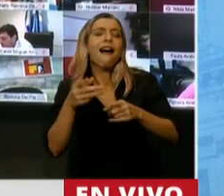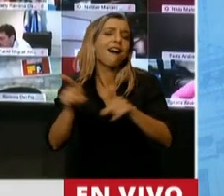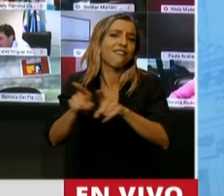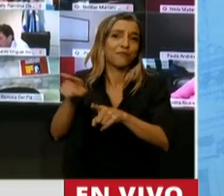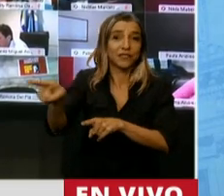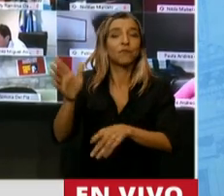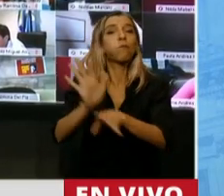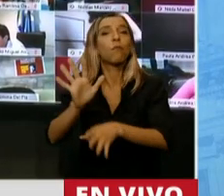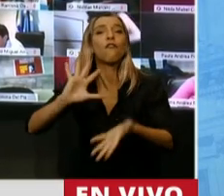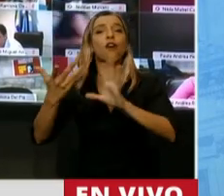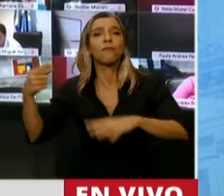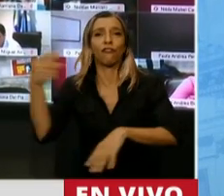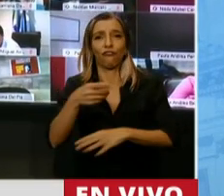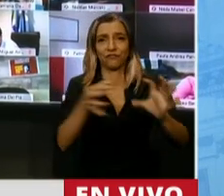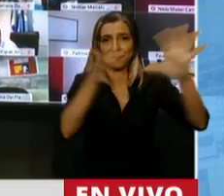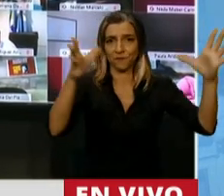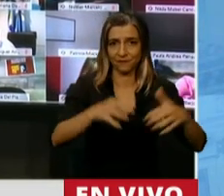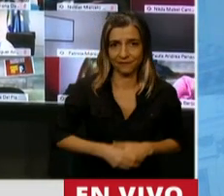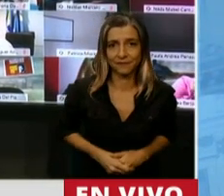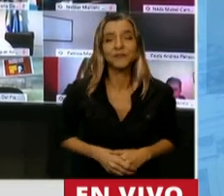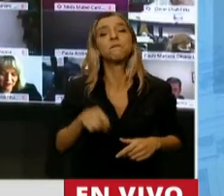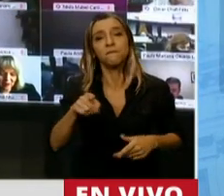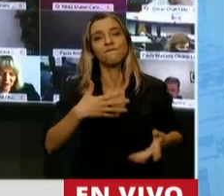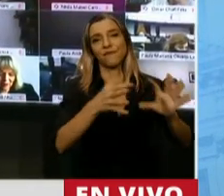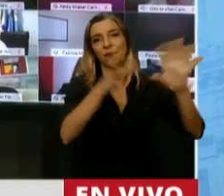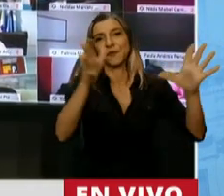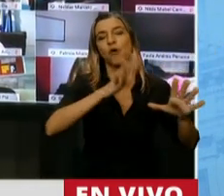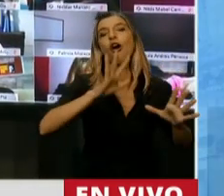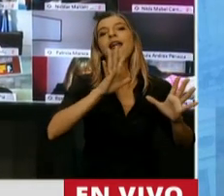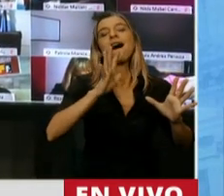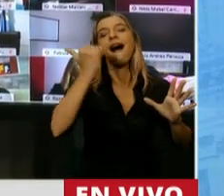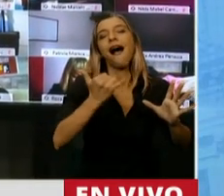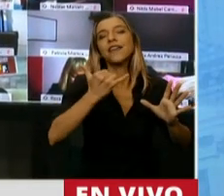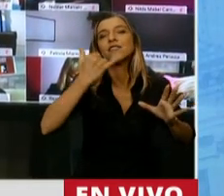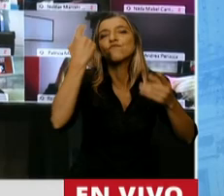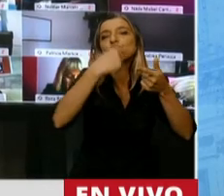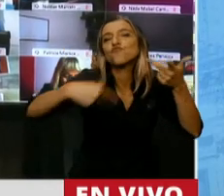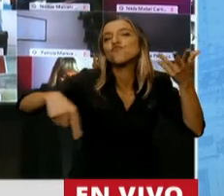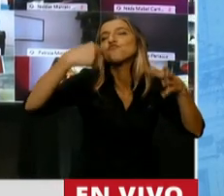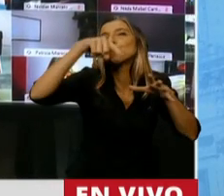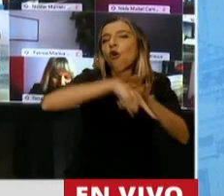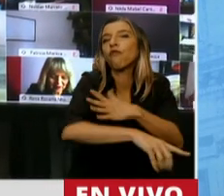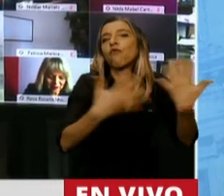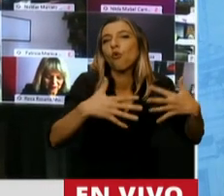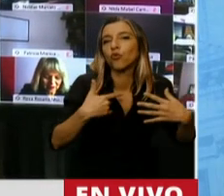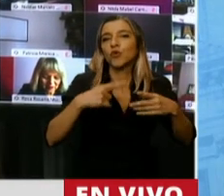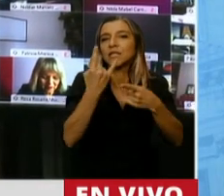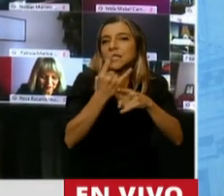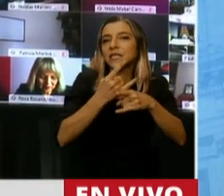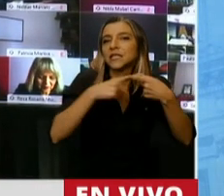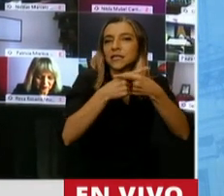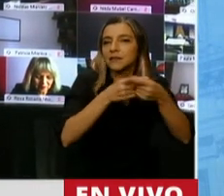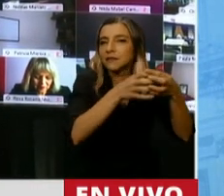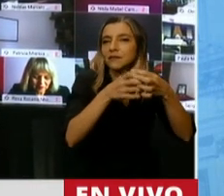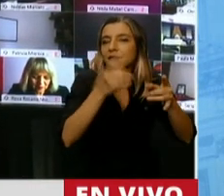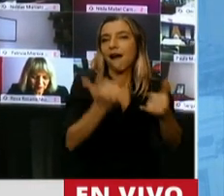gobiernos democráticos. Por eso la democracia es un concepto, señor presidente, que sigue en debate permanente.